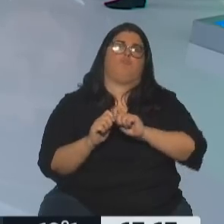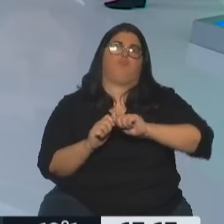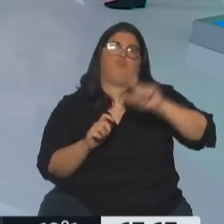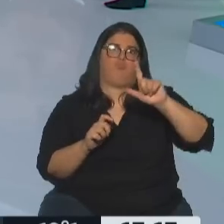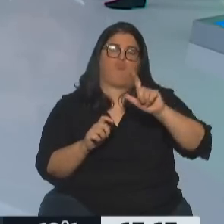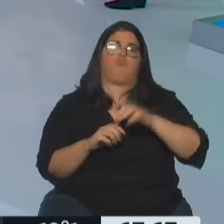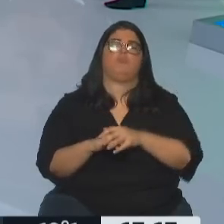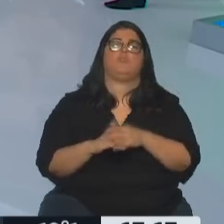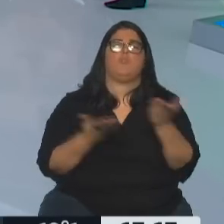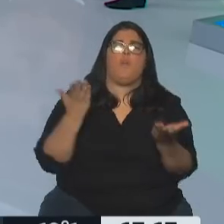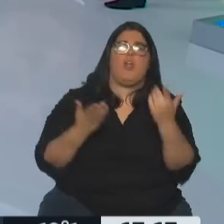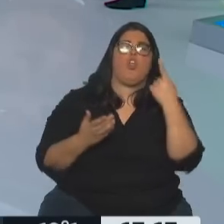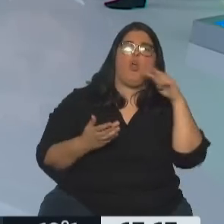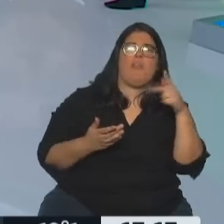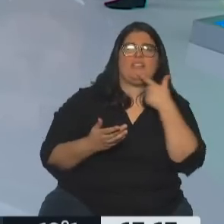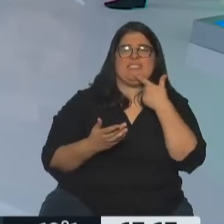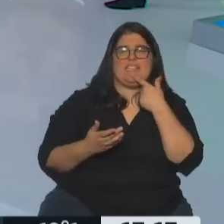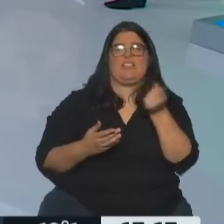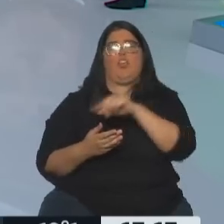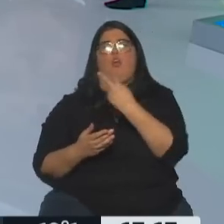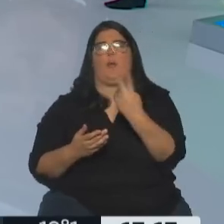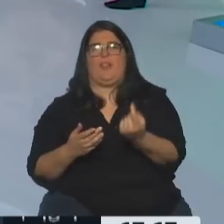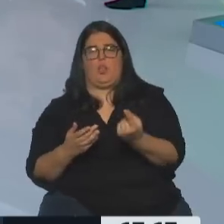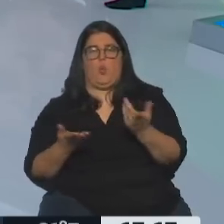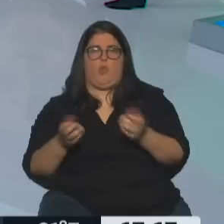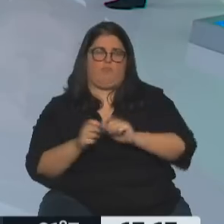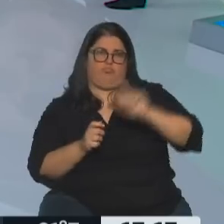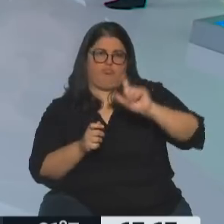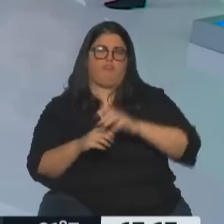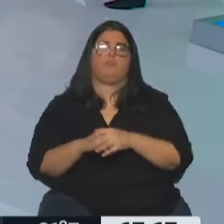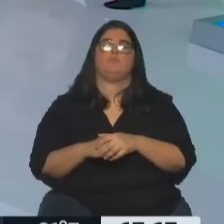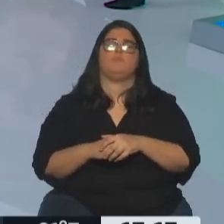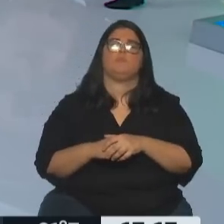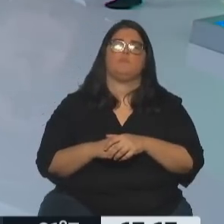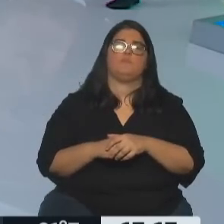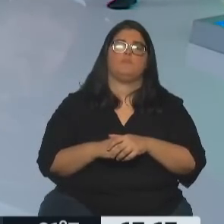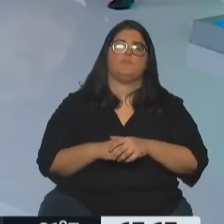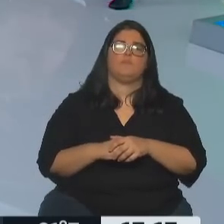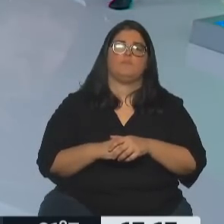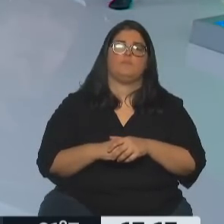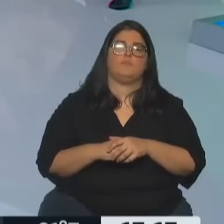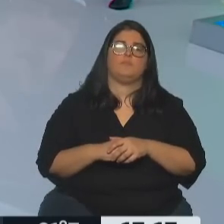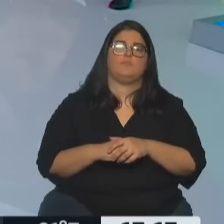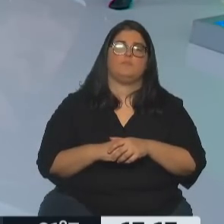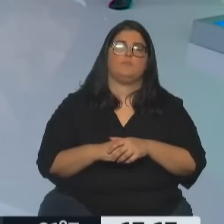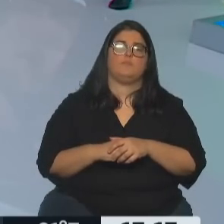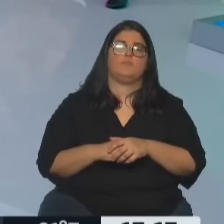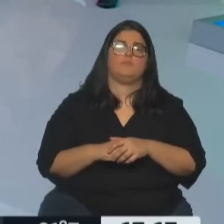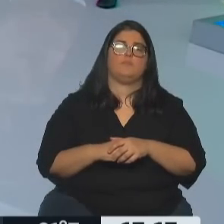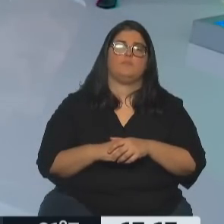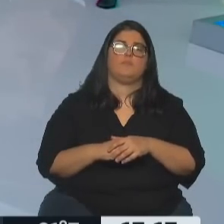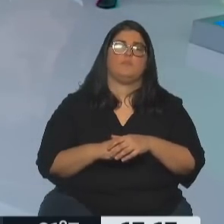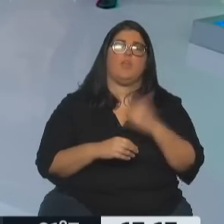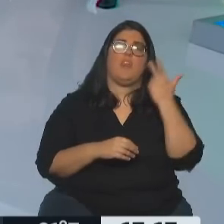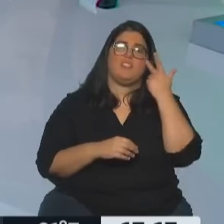en 2021. Tasa de homicidios cada 100.000 habitantes, 18,5 en 2021. Altísimo este